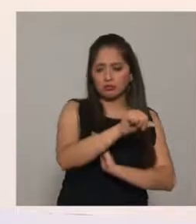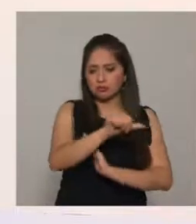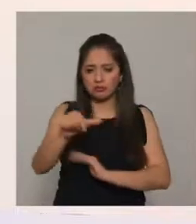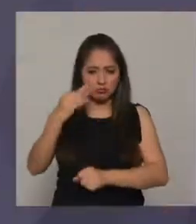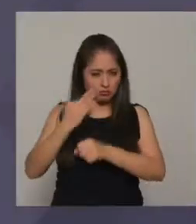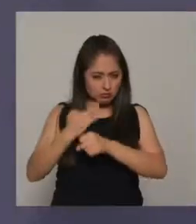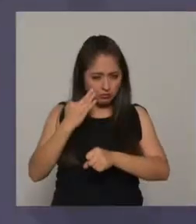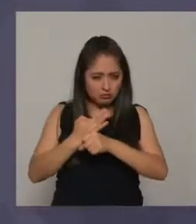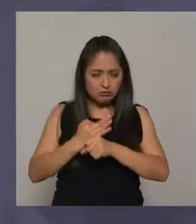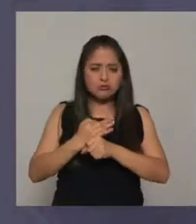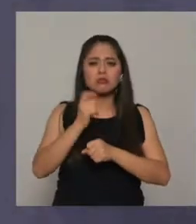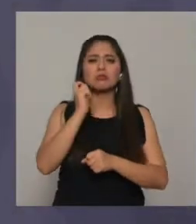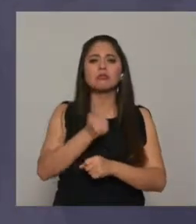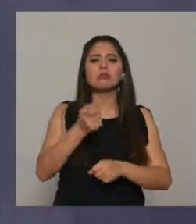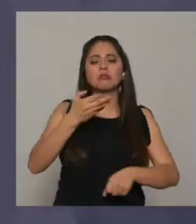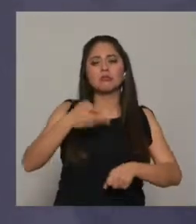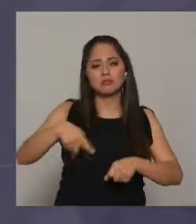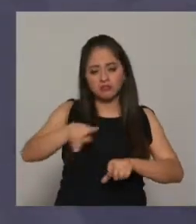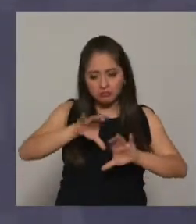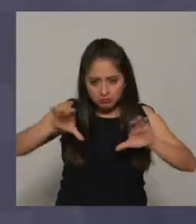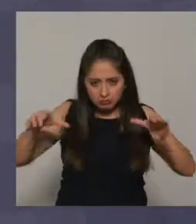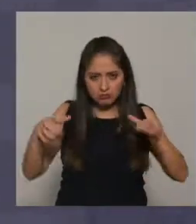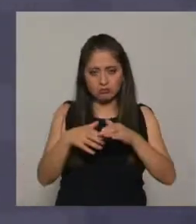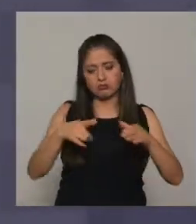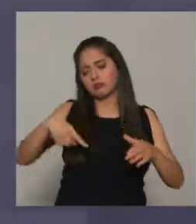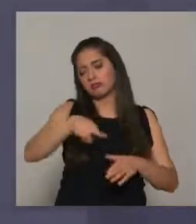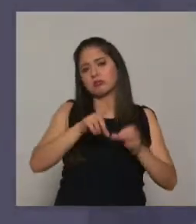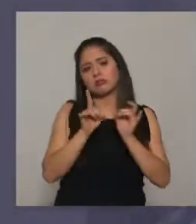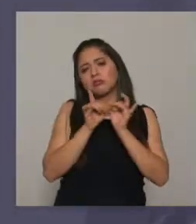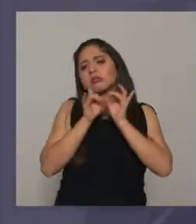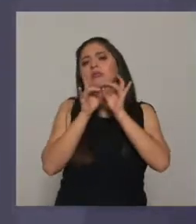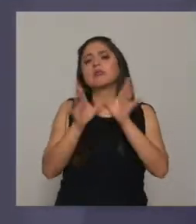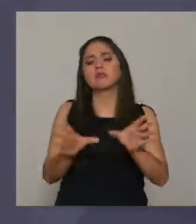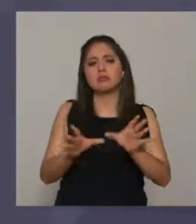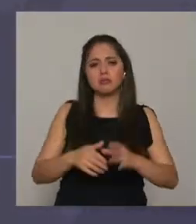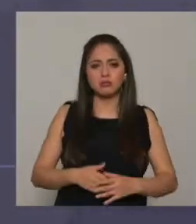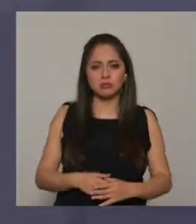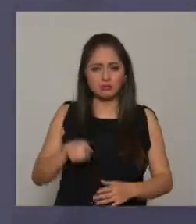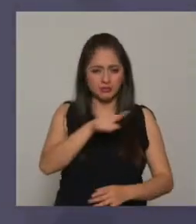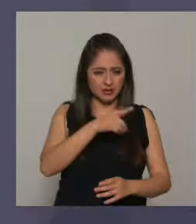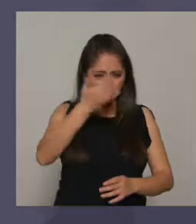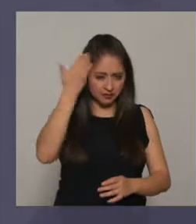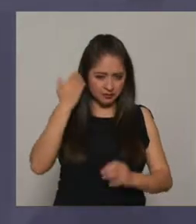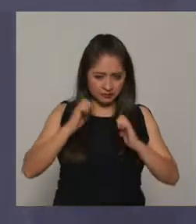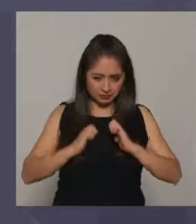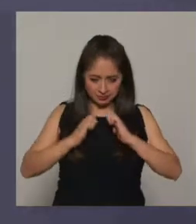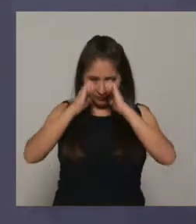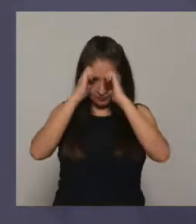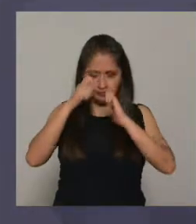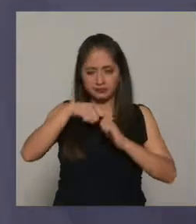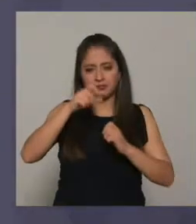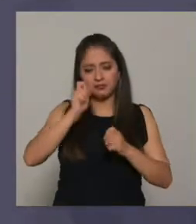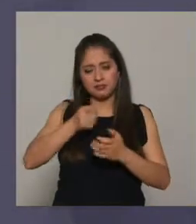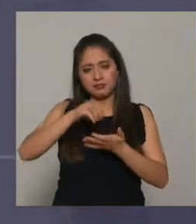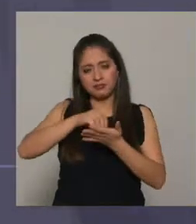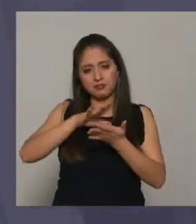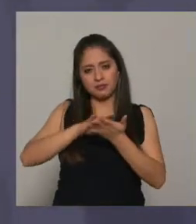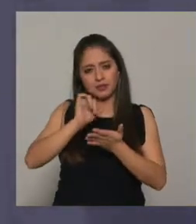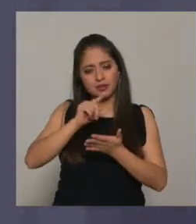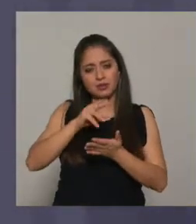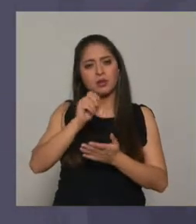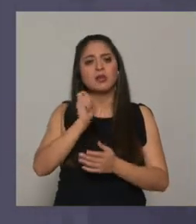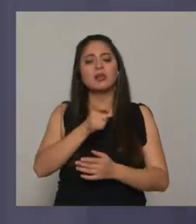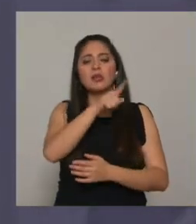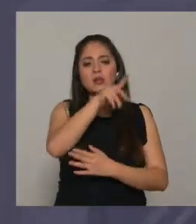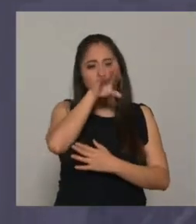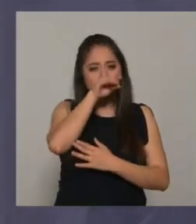fecha en que ha sido afectado, en que resultó afectado el edificio sede de este archivo en Candelaria de los Patos,